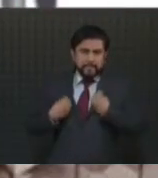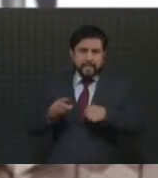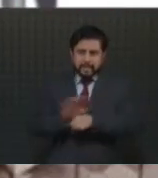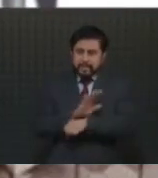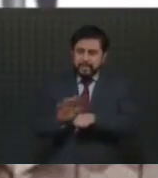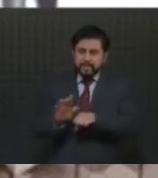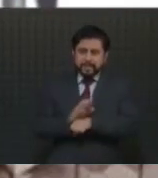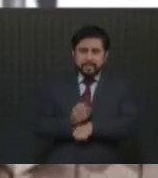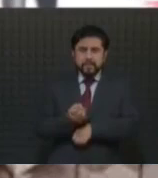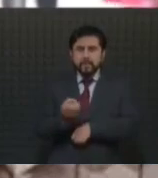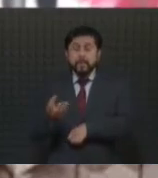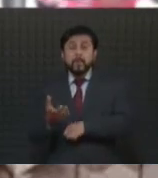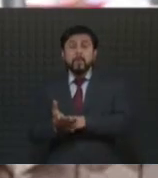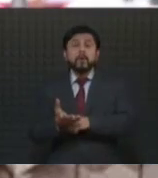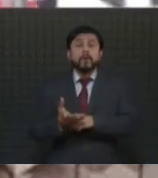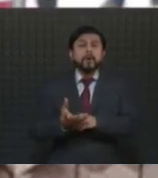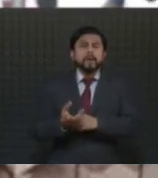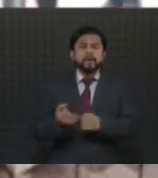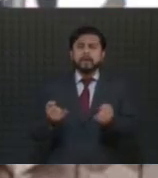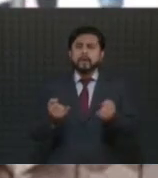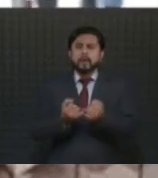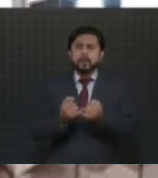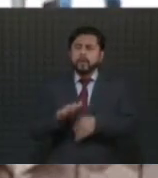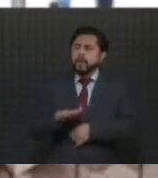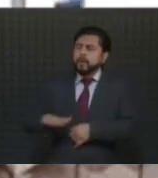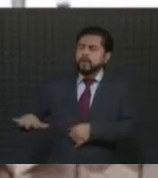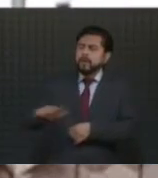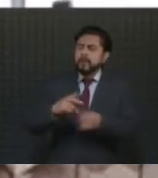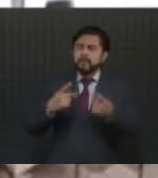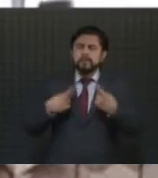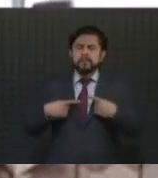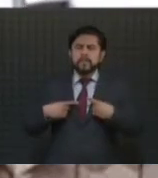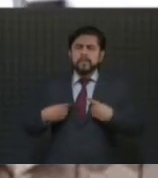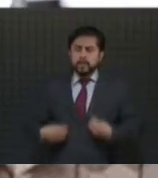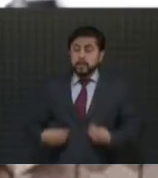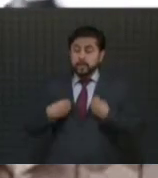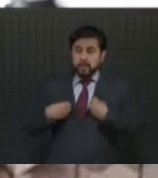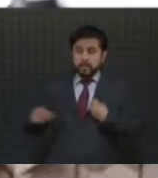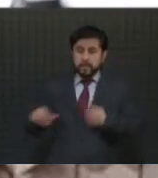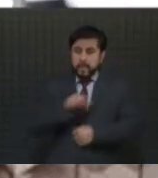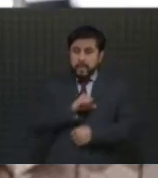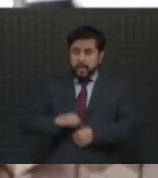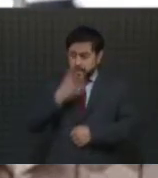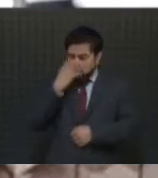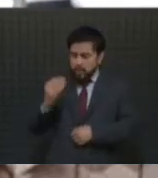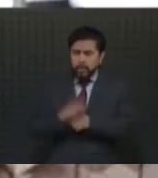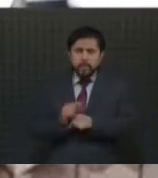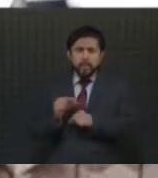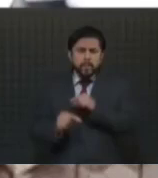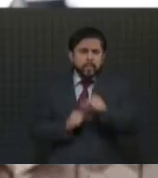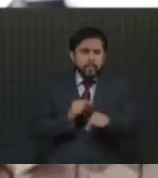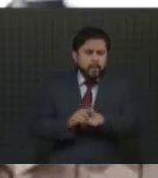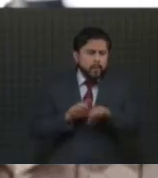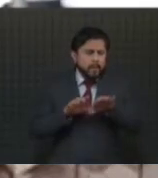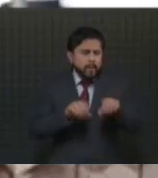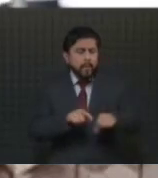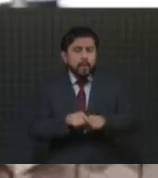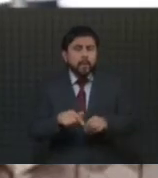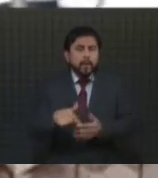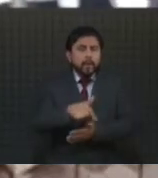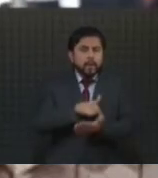que los habitantes de esta histórica zona se apropien de los espacios que siempre les